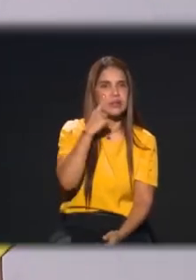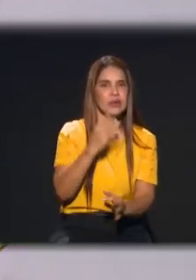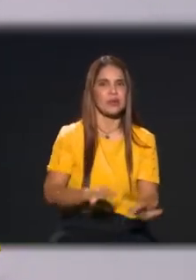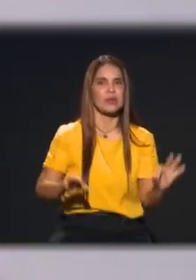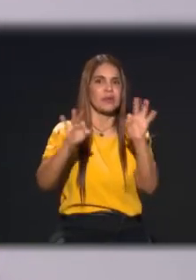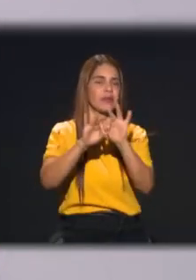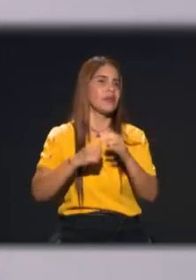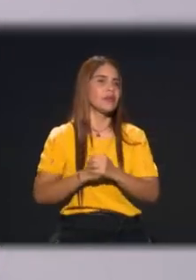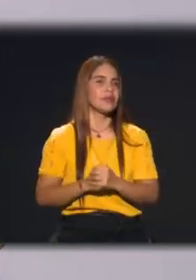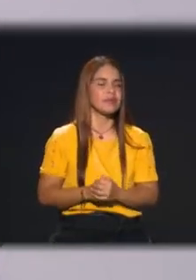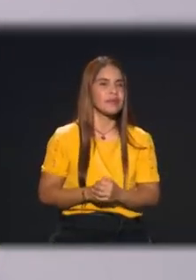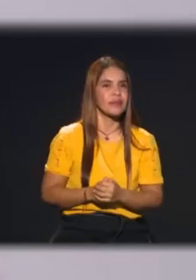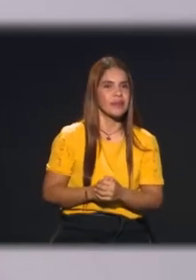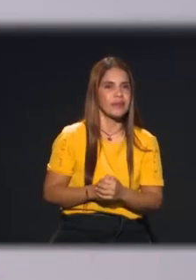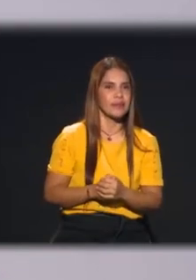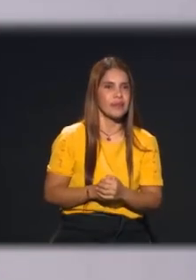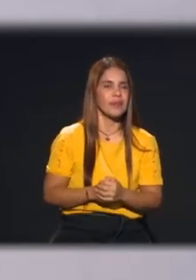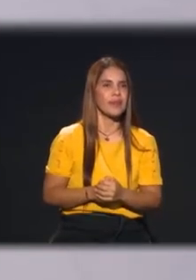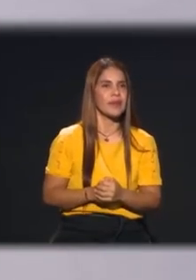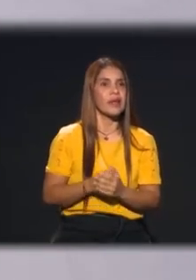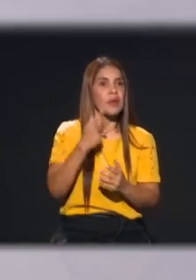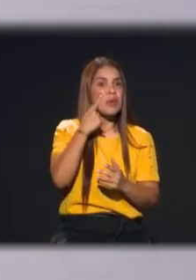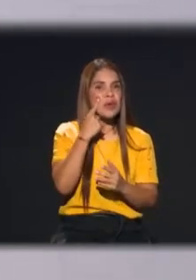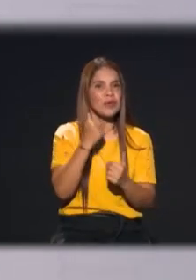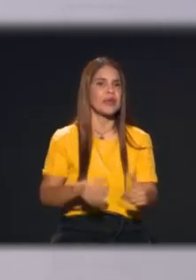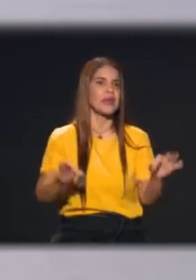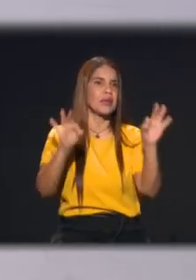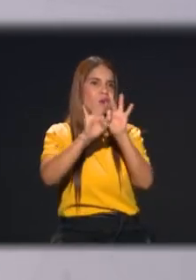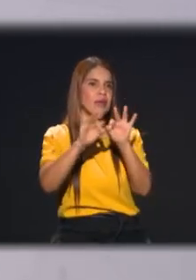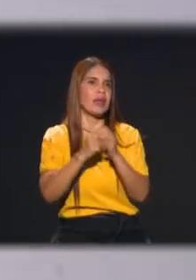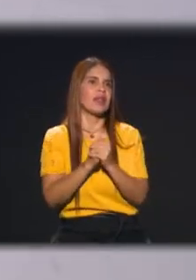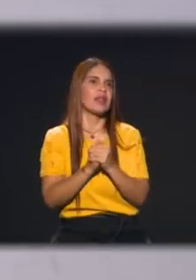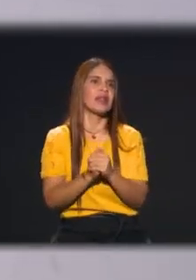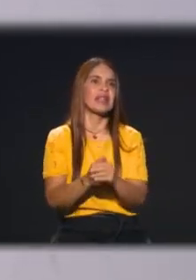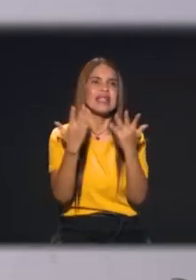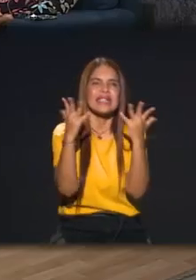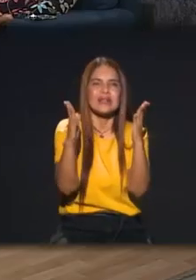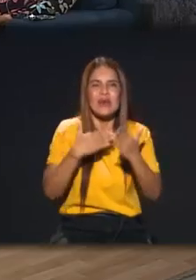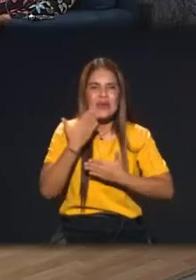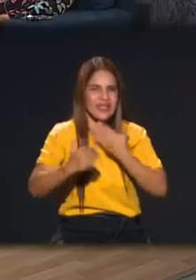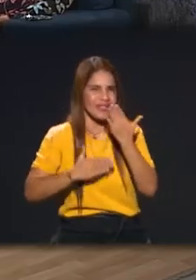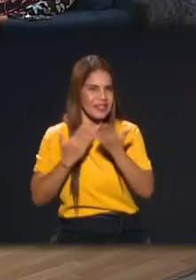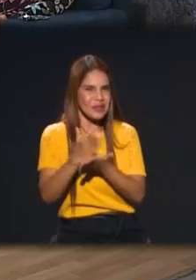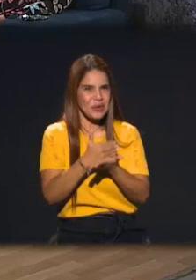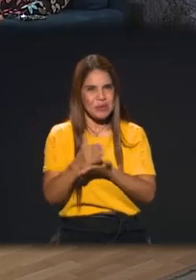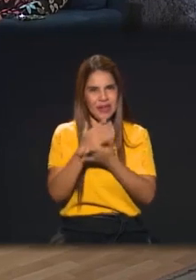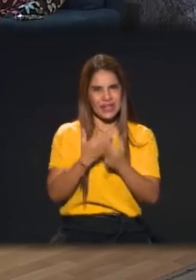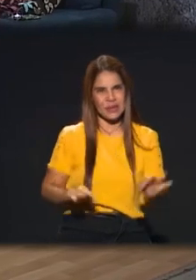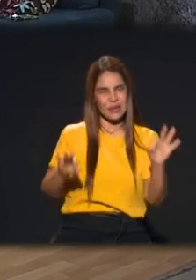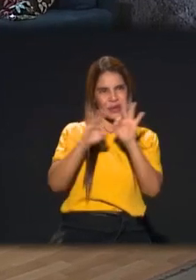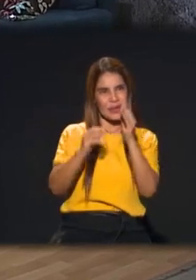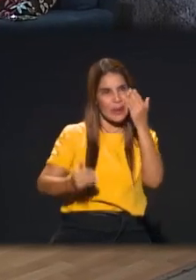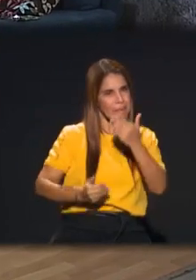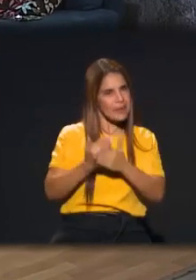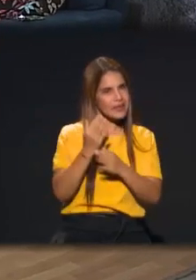ve, mal profesor usted, David. Sí, muy bien. Bueno, qué rico que estén acá conectados con nosotros y, por supuesto, no podemos iniciar